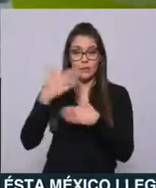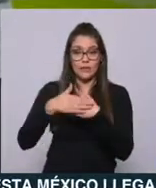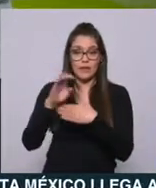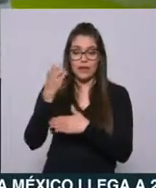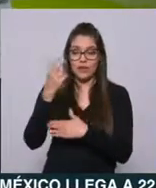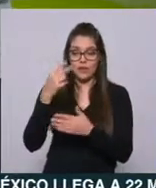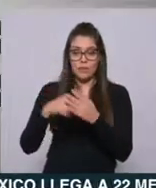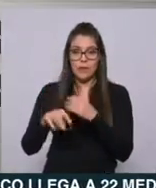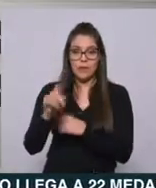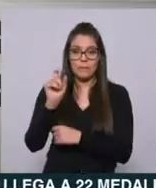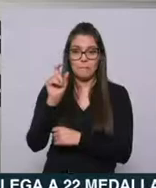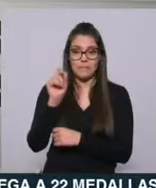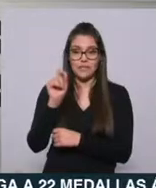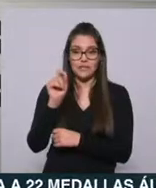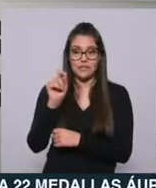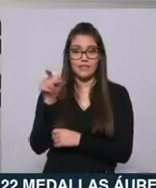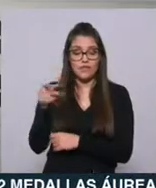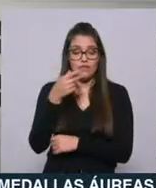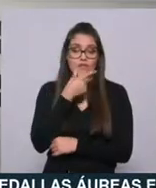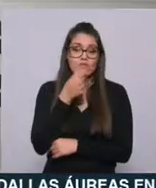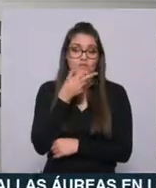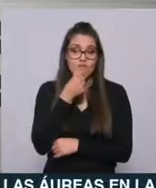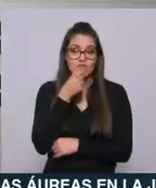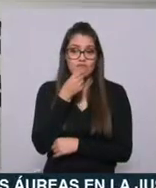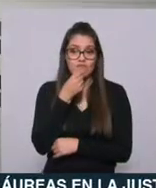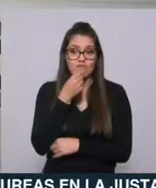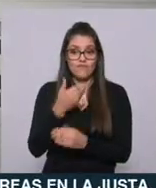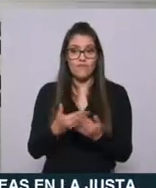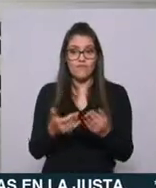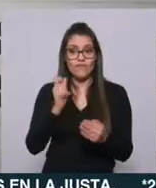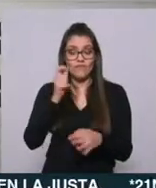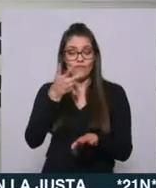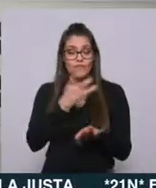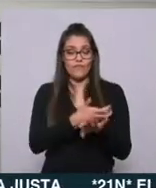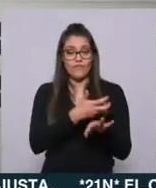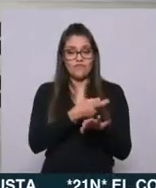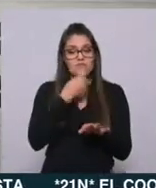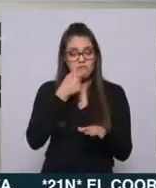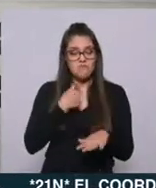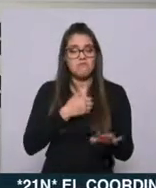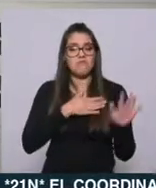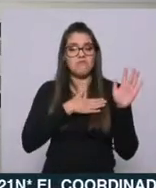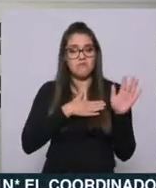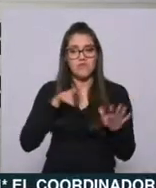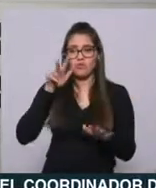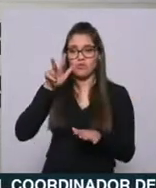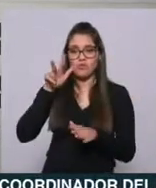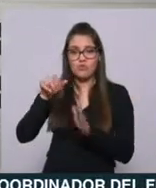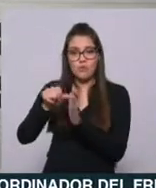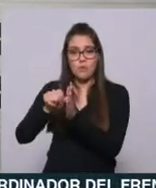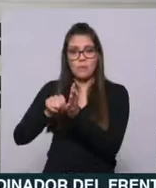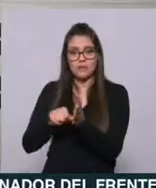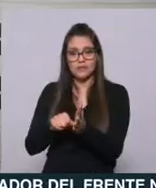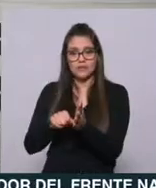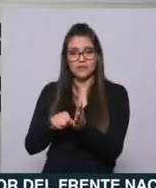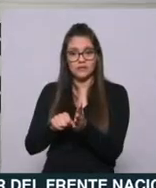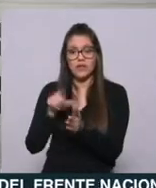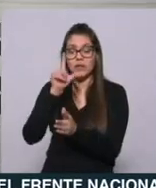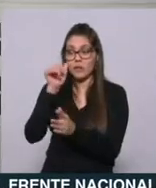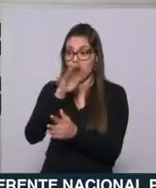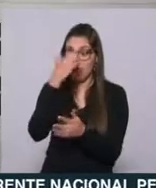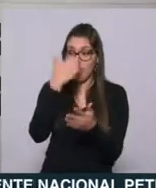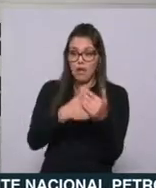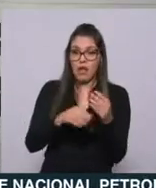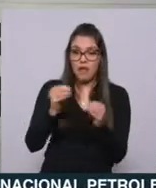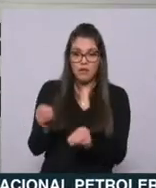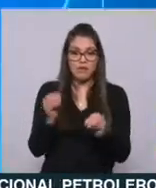2020. El atacante, actual militante del DC United de Estados Unidos, se comprometió 18 meses con los Rams y llegará a Inglaterra cuando termine la temporada